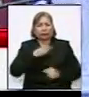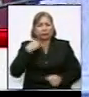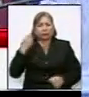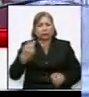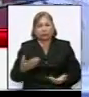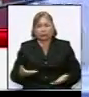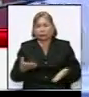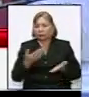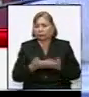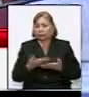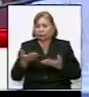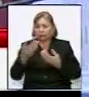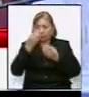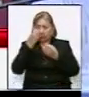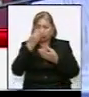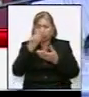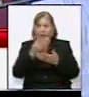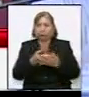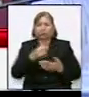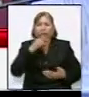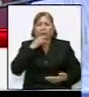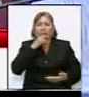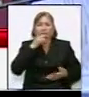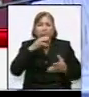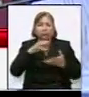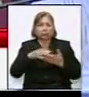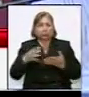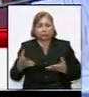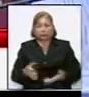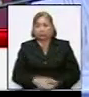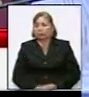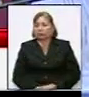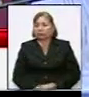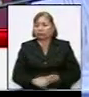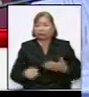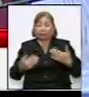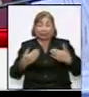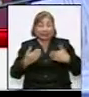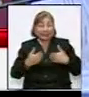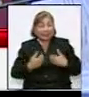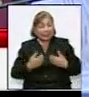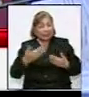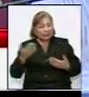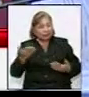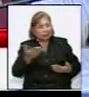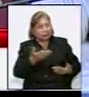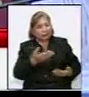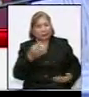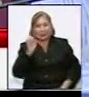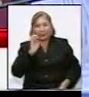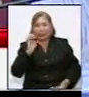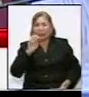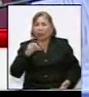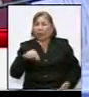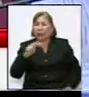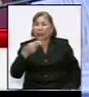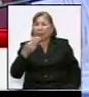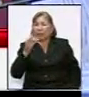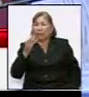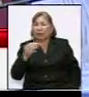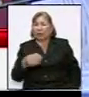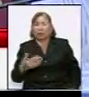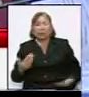información proporcionada por el ministerio de la mujer y poblaciones vulnerables tenemos que son en el mes de enero de 2019 se